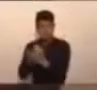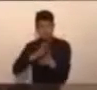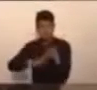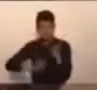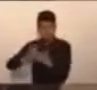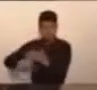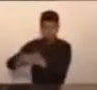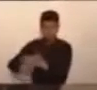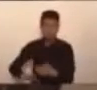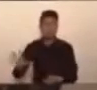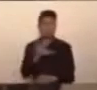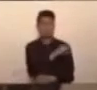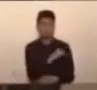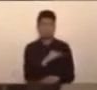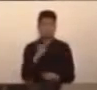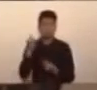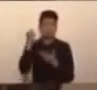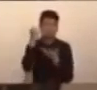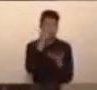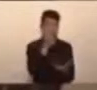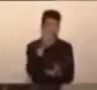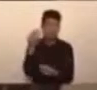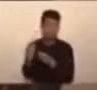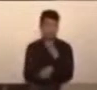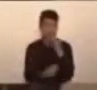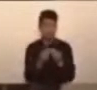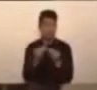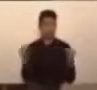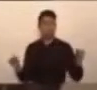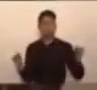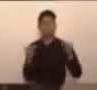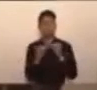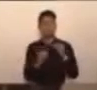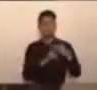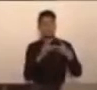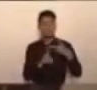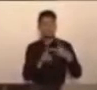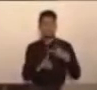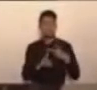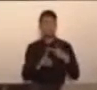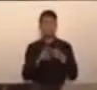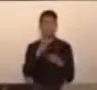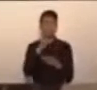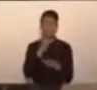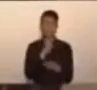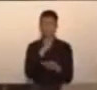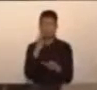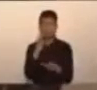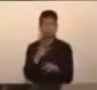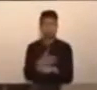descuento, pues que a todas se les devuelva el descuento. Dos, cumplir